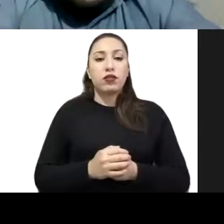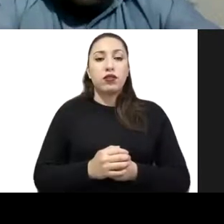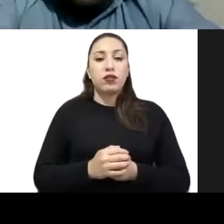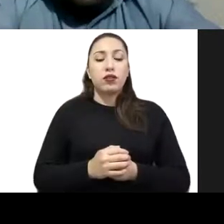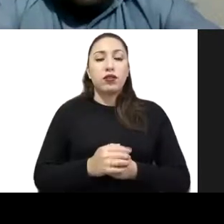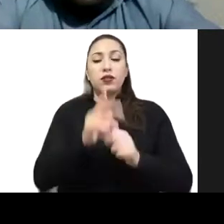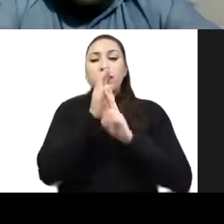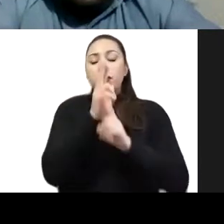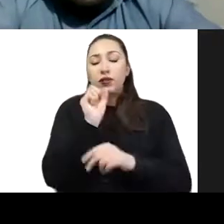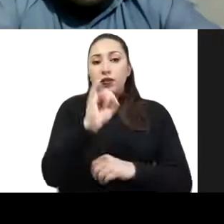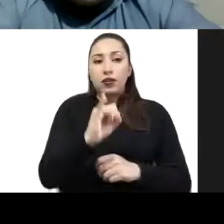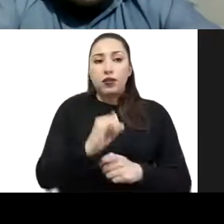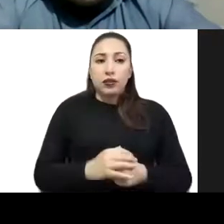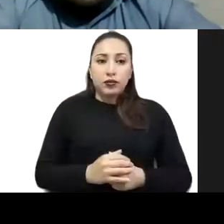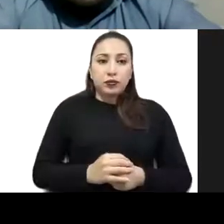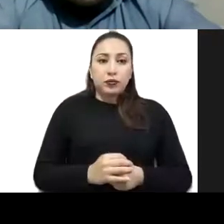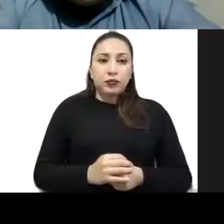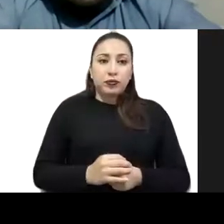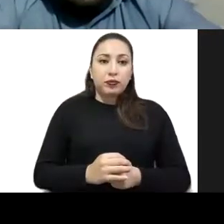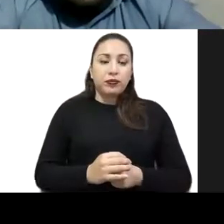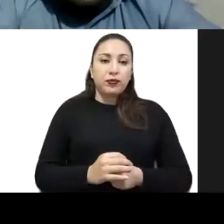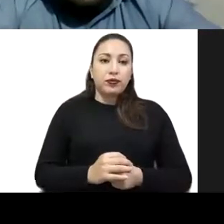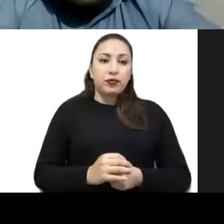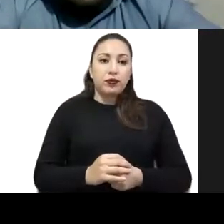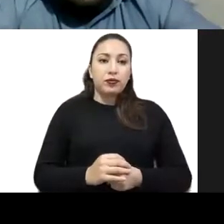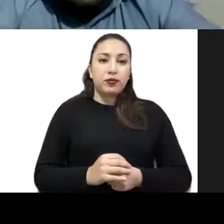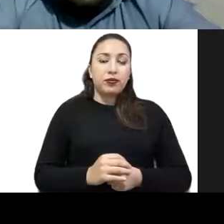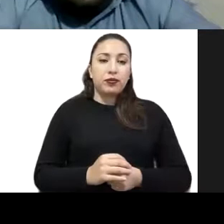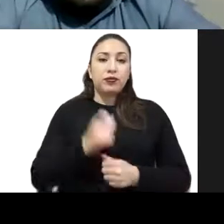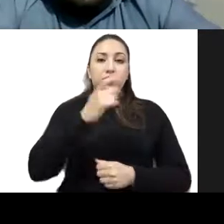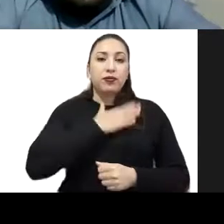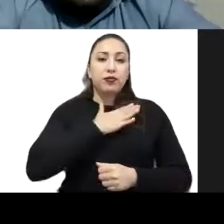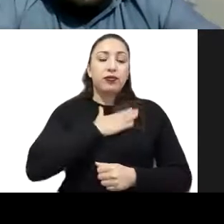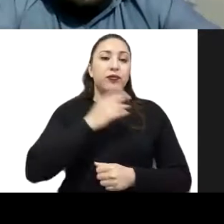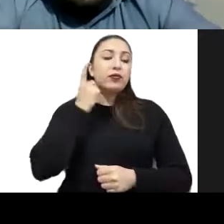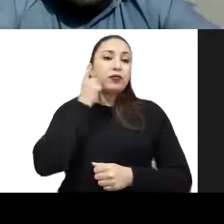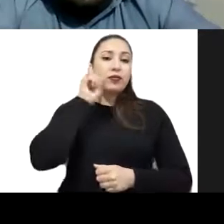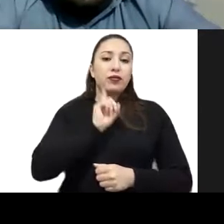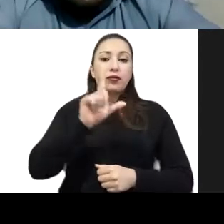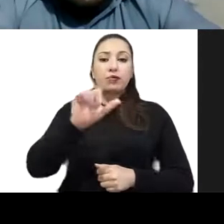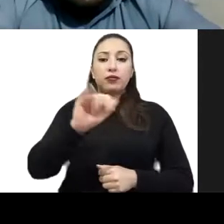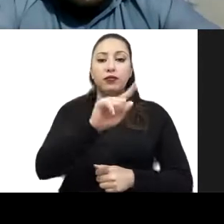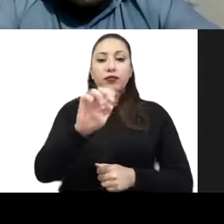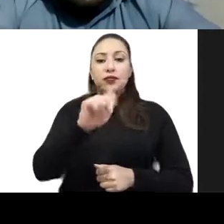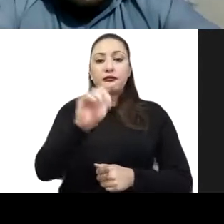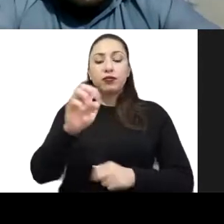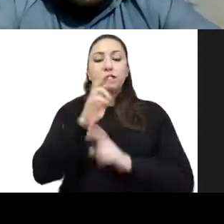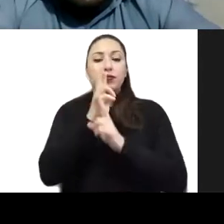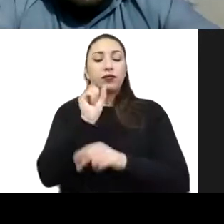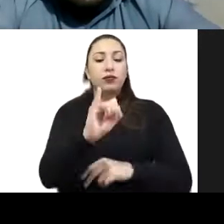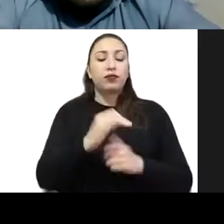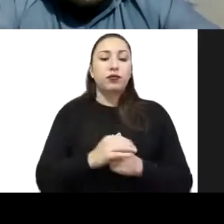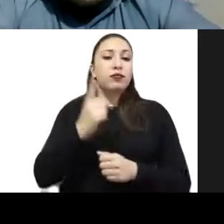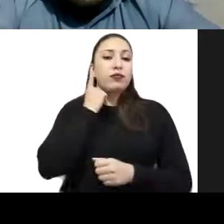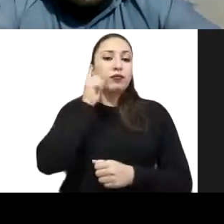Rubio Aldarán, a favor. Gracias. La de la voz, Lizeth Clavel Sánchez, a favor. Diputada